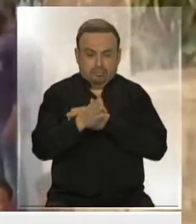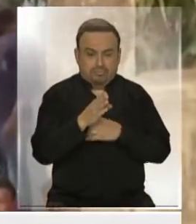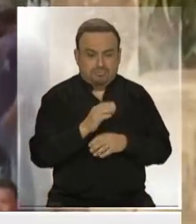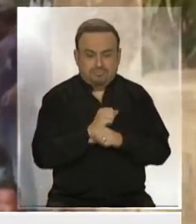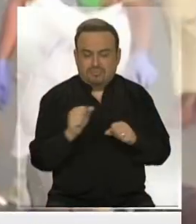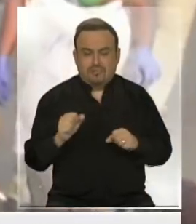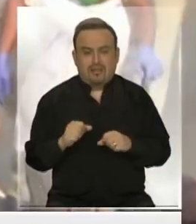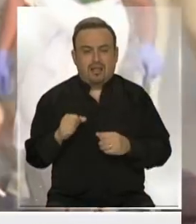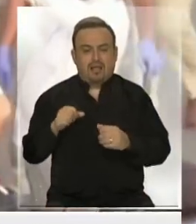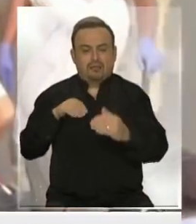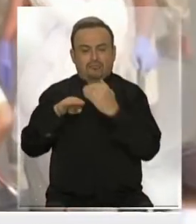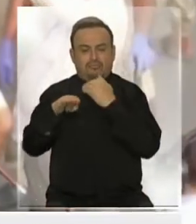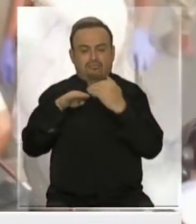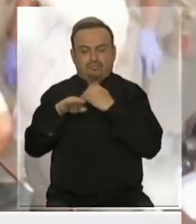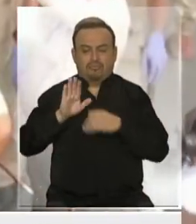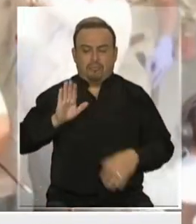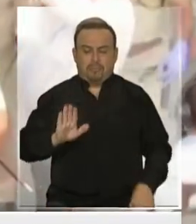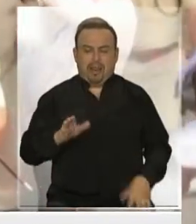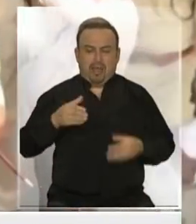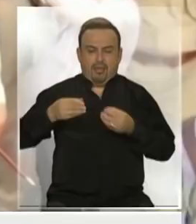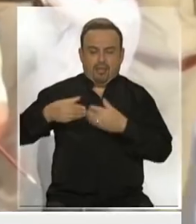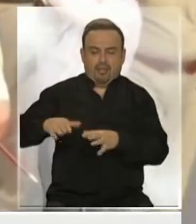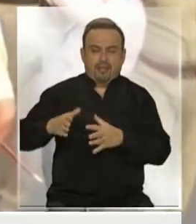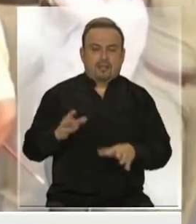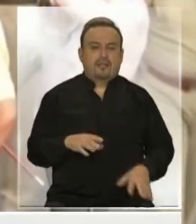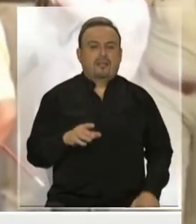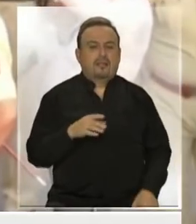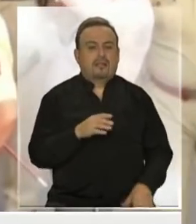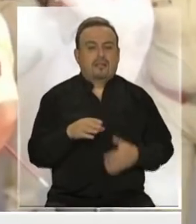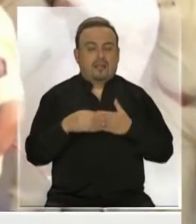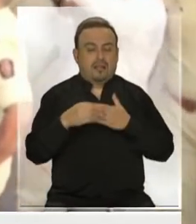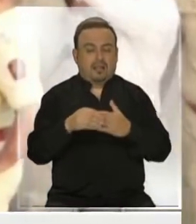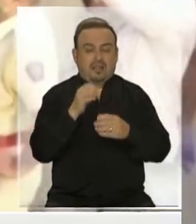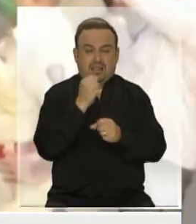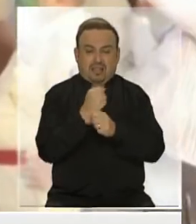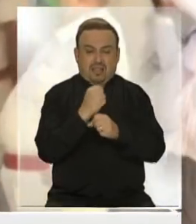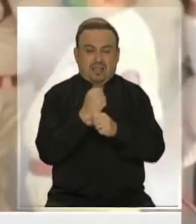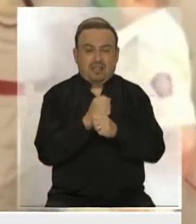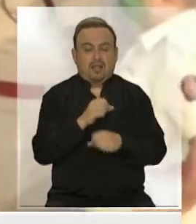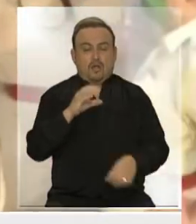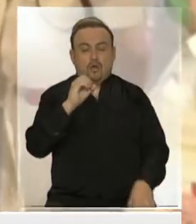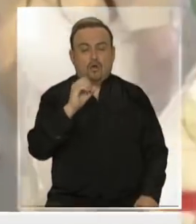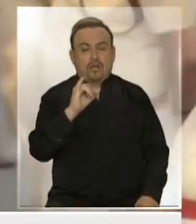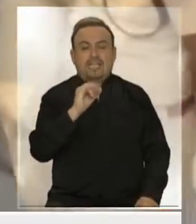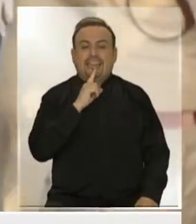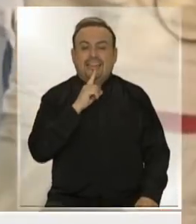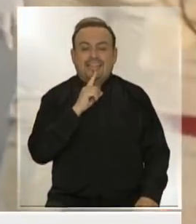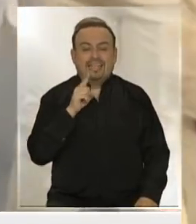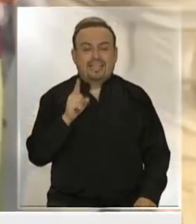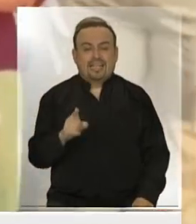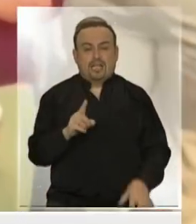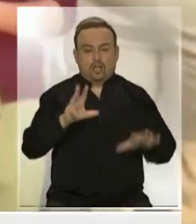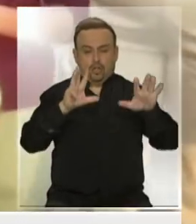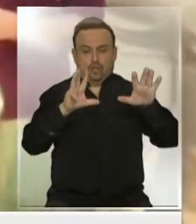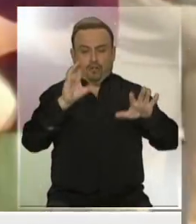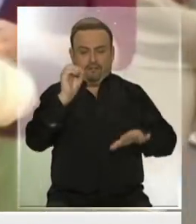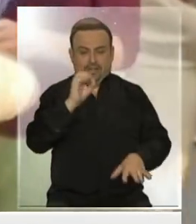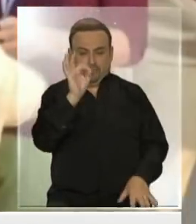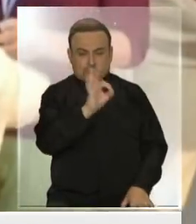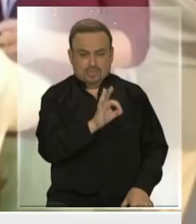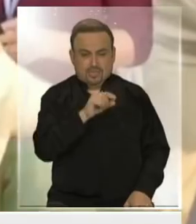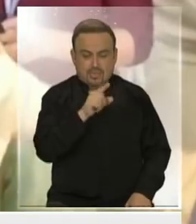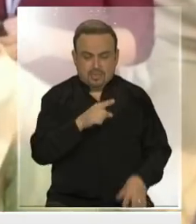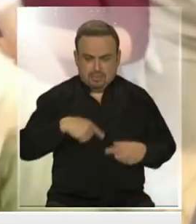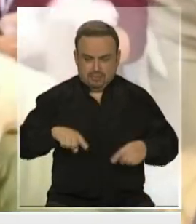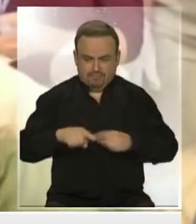el tema es que según la organización internacional del trabajo más conocida como la oit al menos escuchen bien del 90% de la